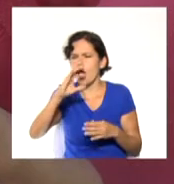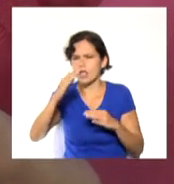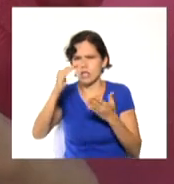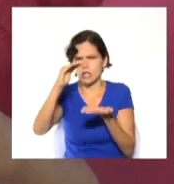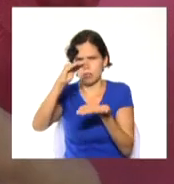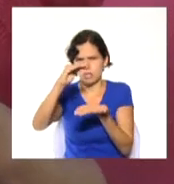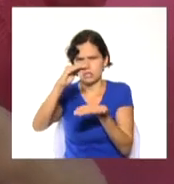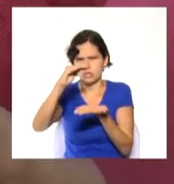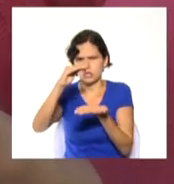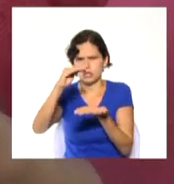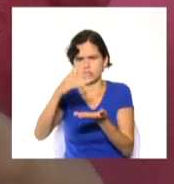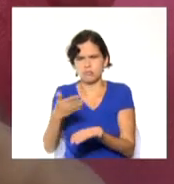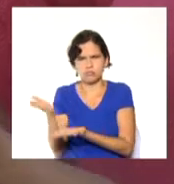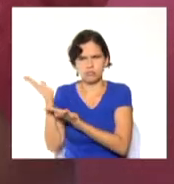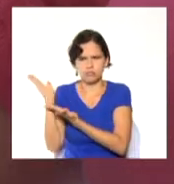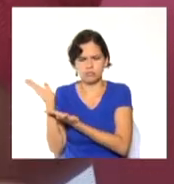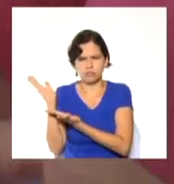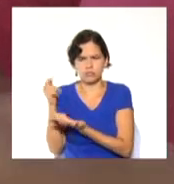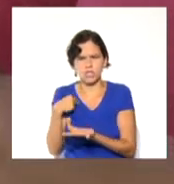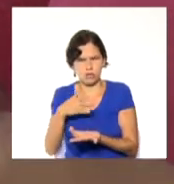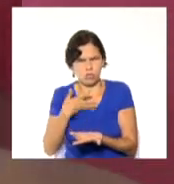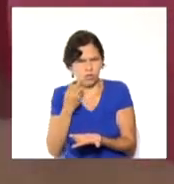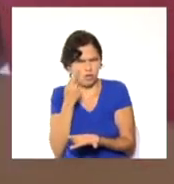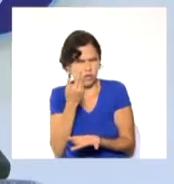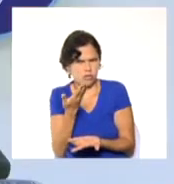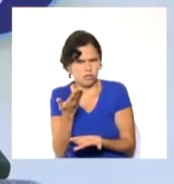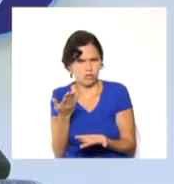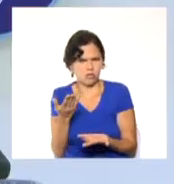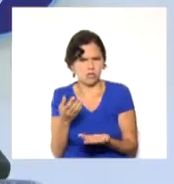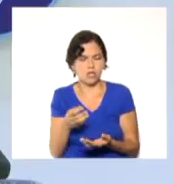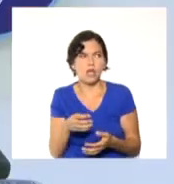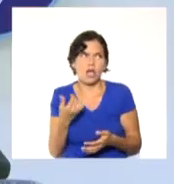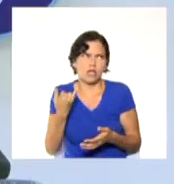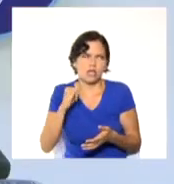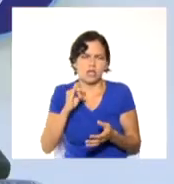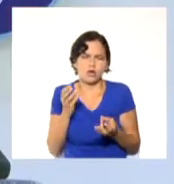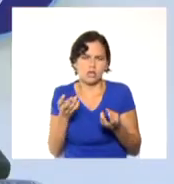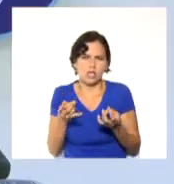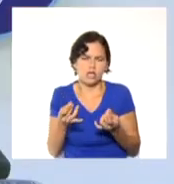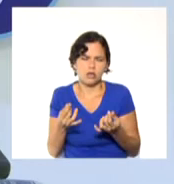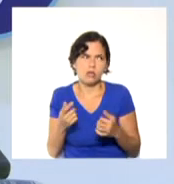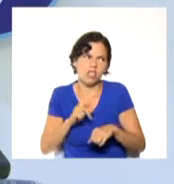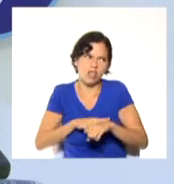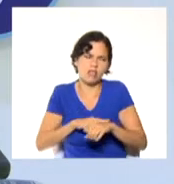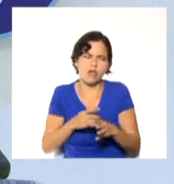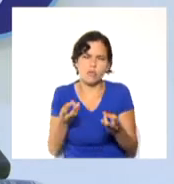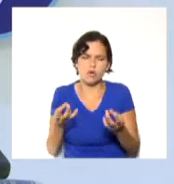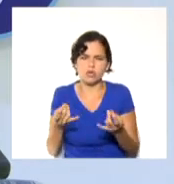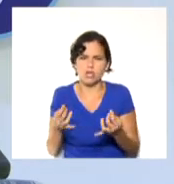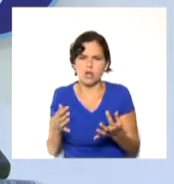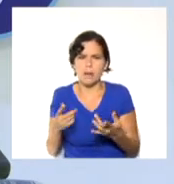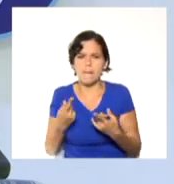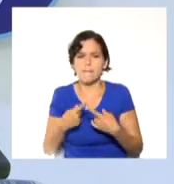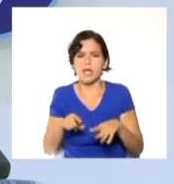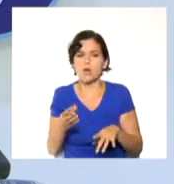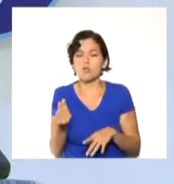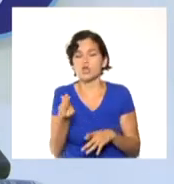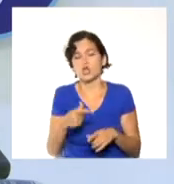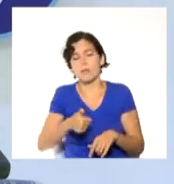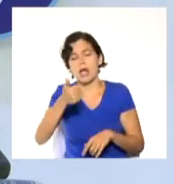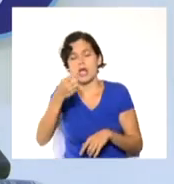recipiente? A simple vista, costaría contarlas, pasaría tiempo. Pero mucho más tiempo